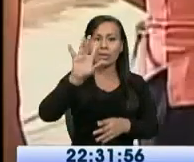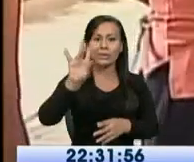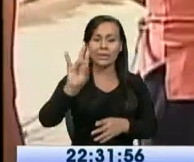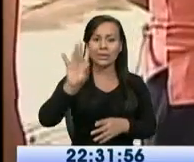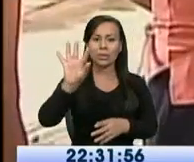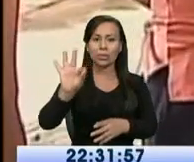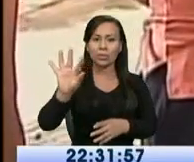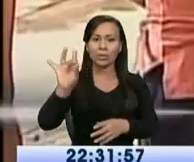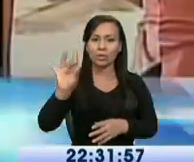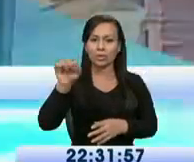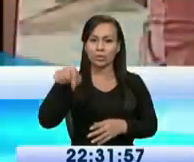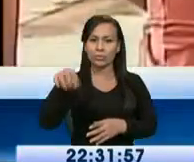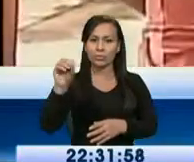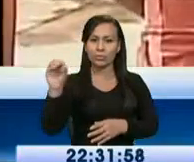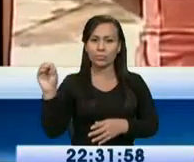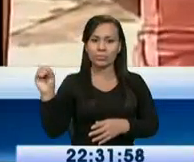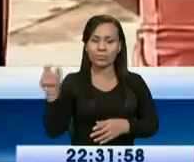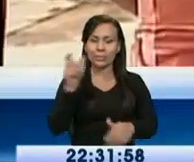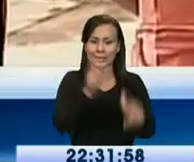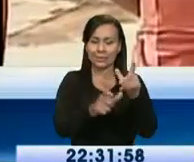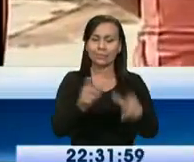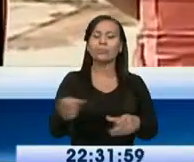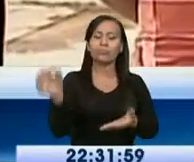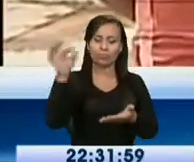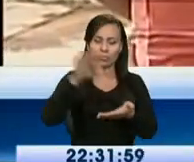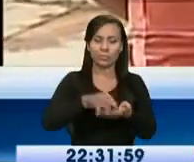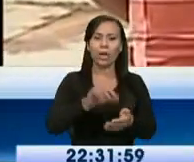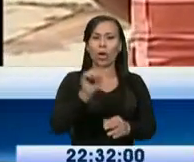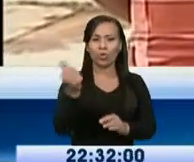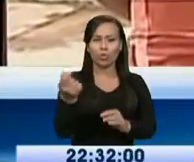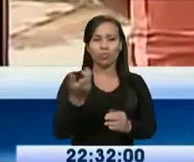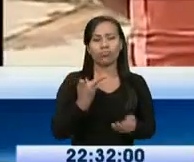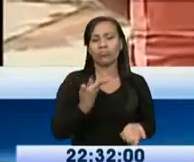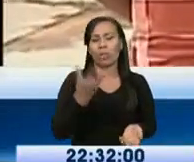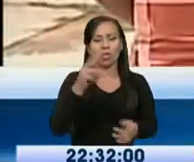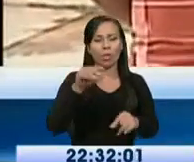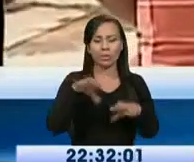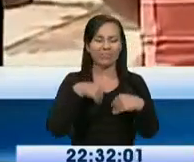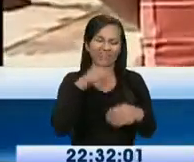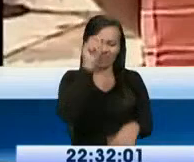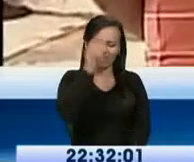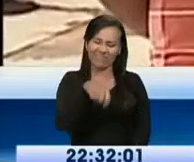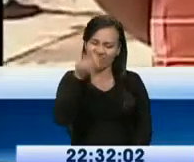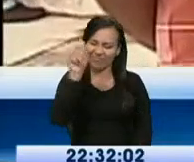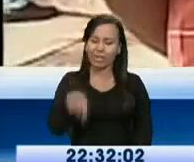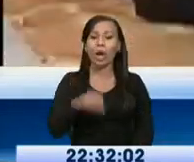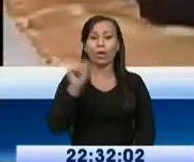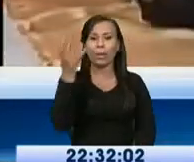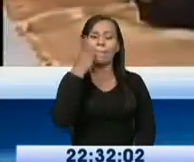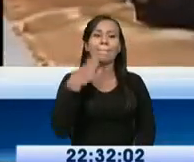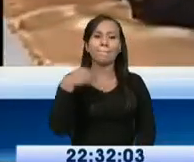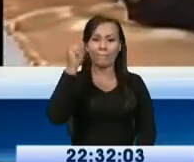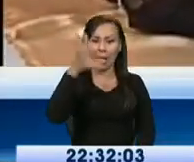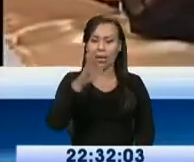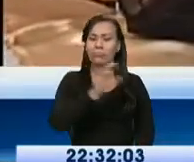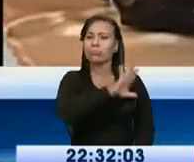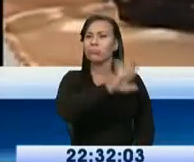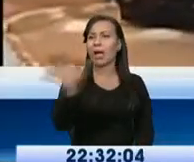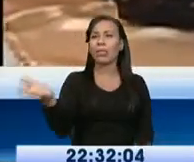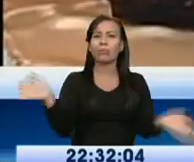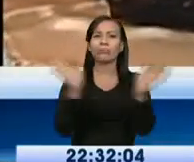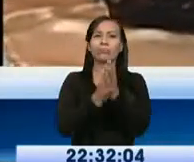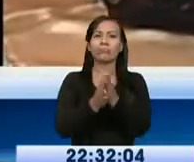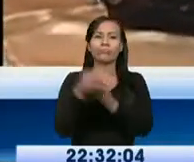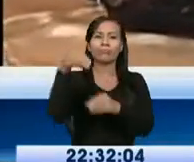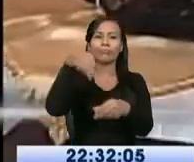4.079.228 personas acudieron a votar. Los votos nulos fueron 106.130 y los votos en blanco 70.517.